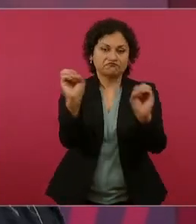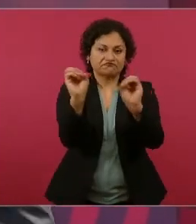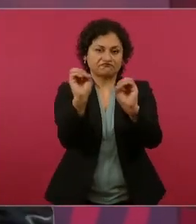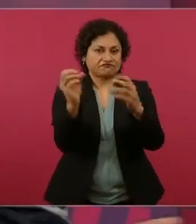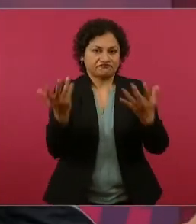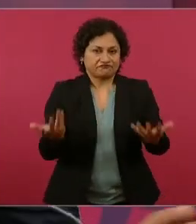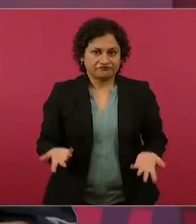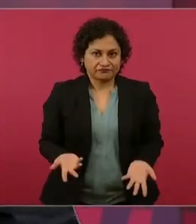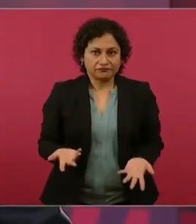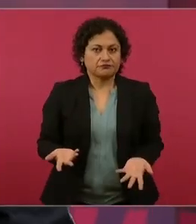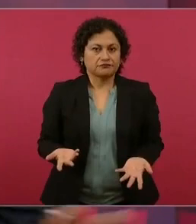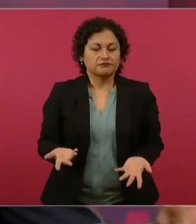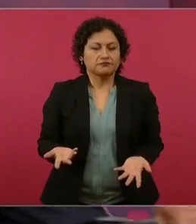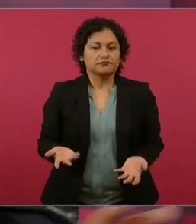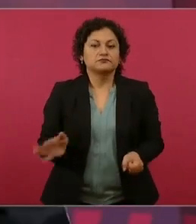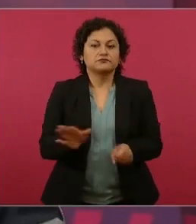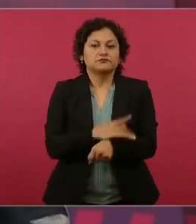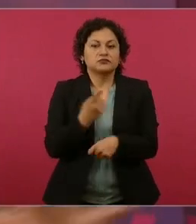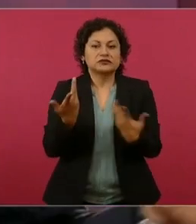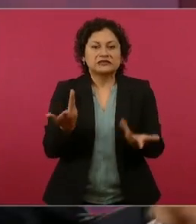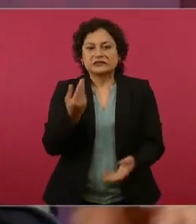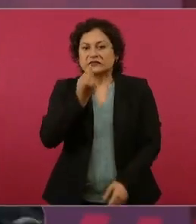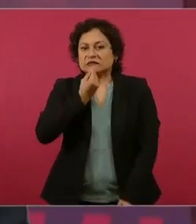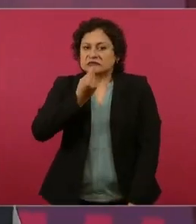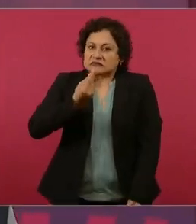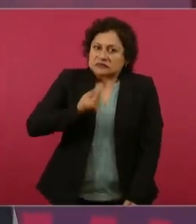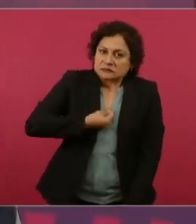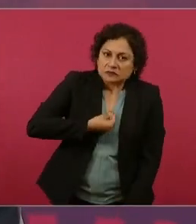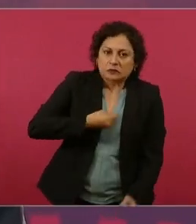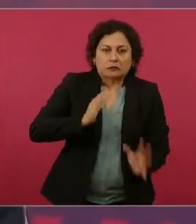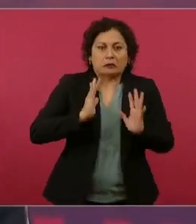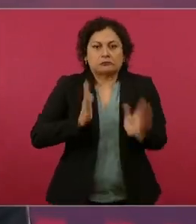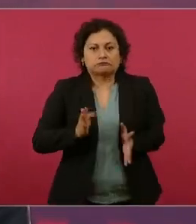No había más que echarse a andar